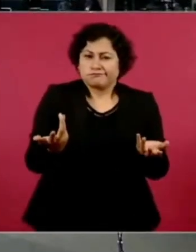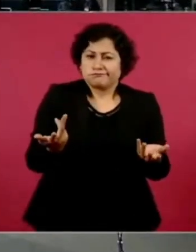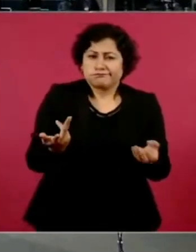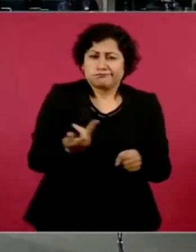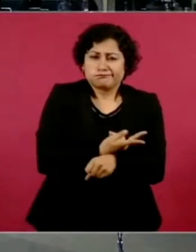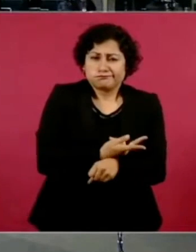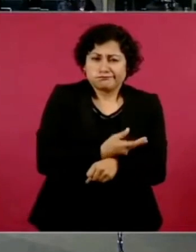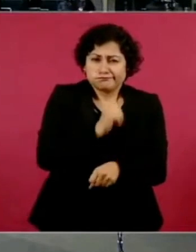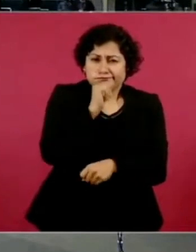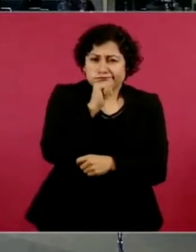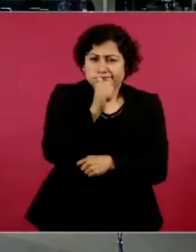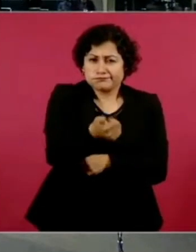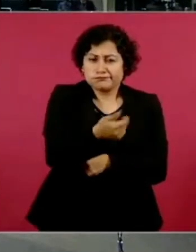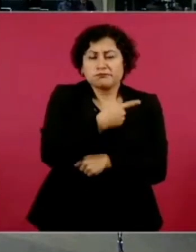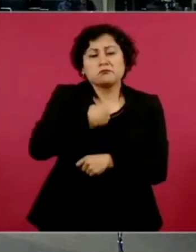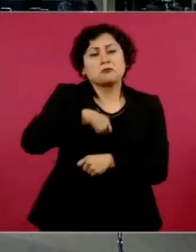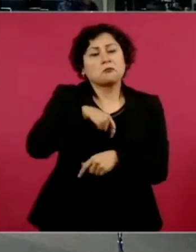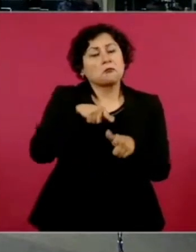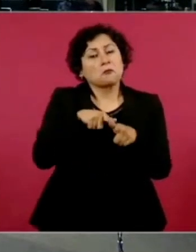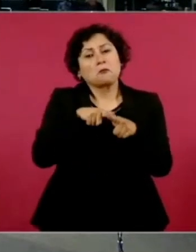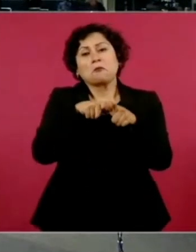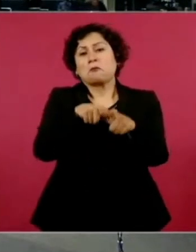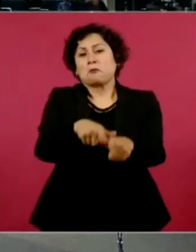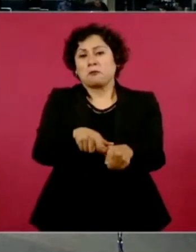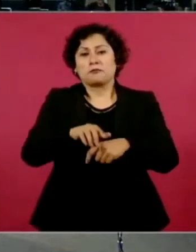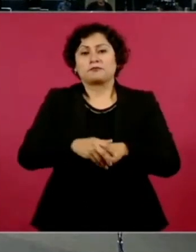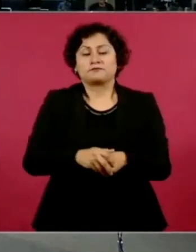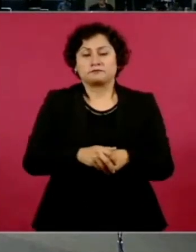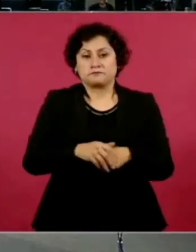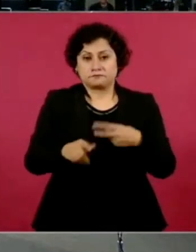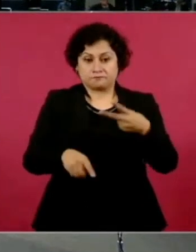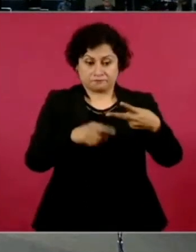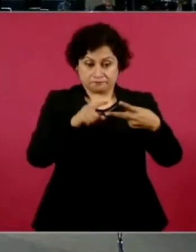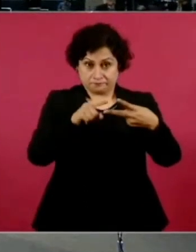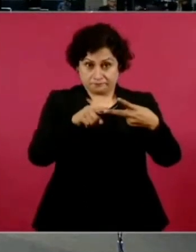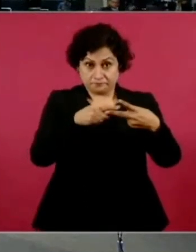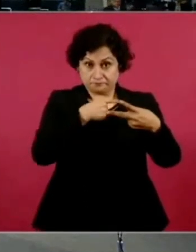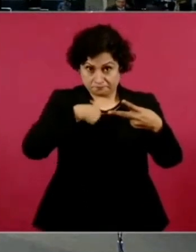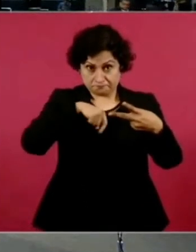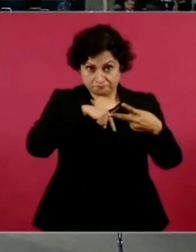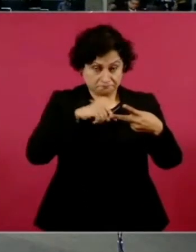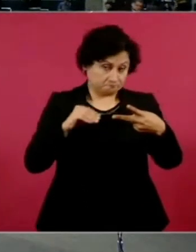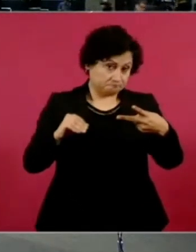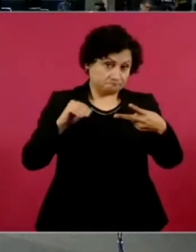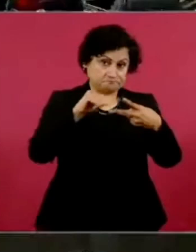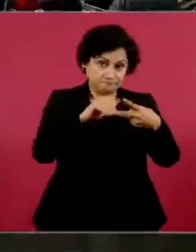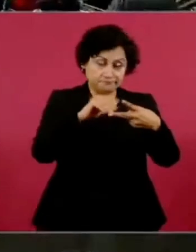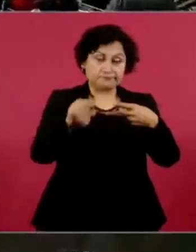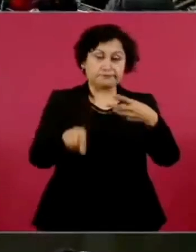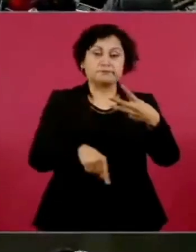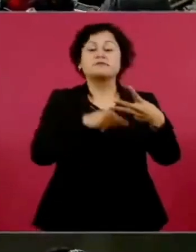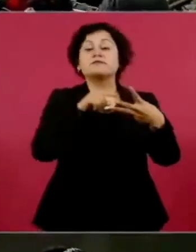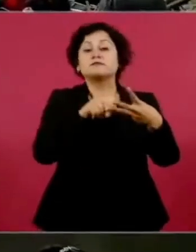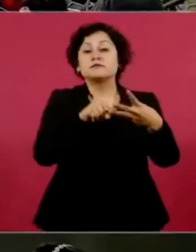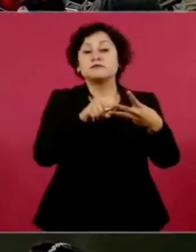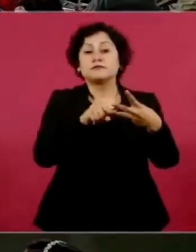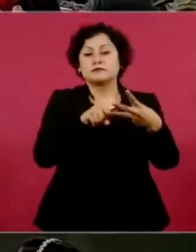Seguimos en segundo. Y en tercero, si ponen a… como en esa combinación,